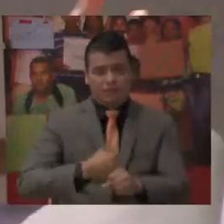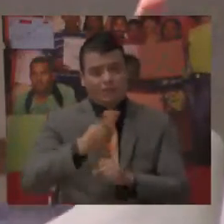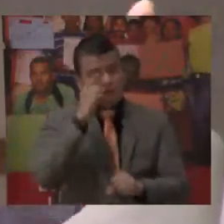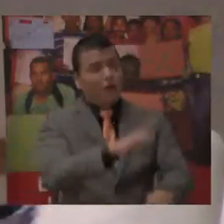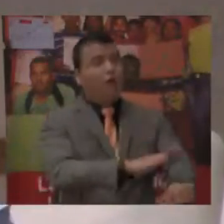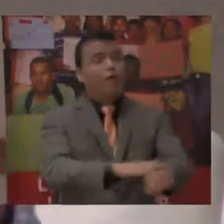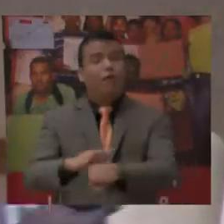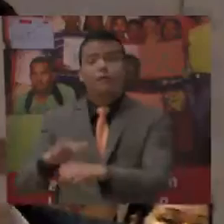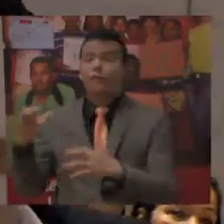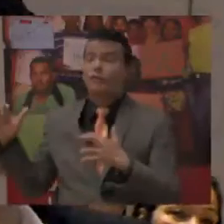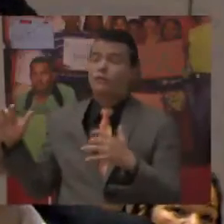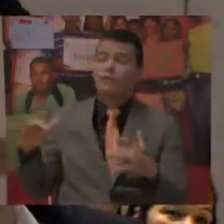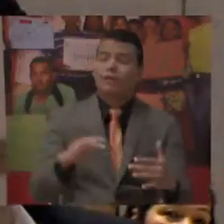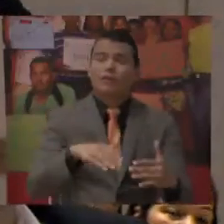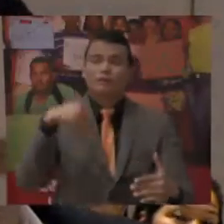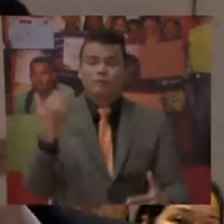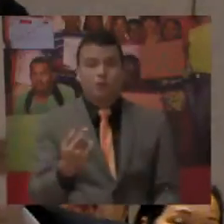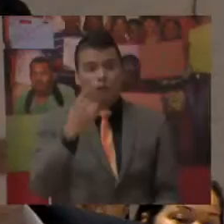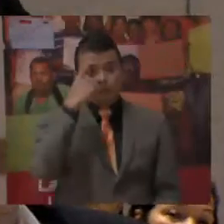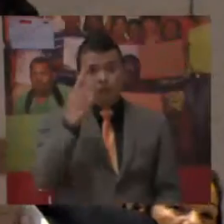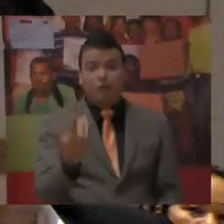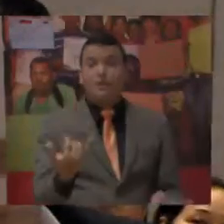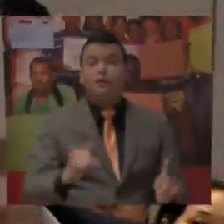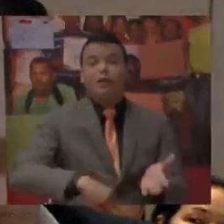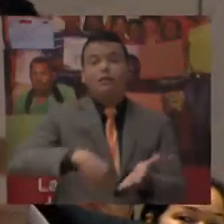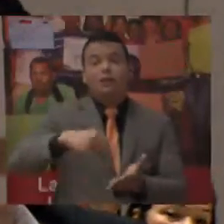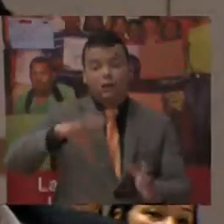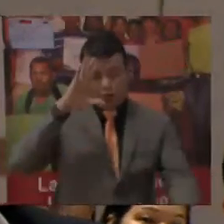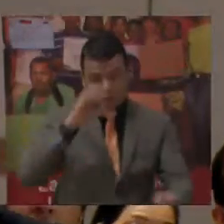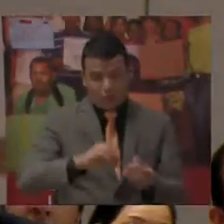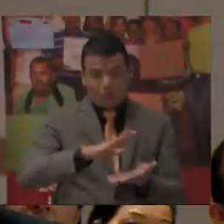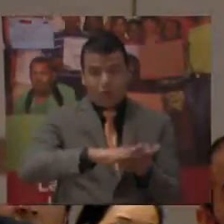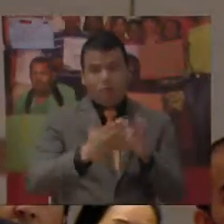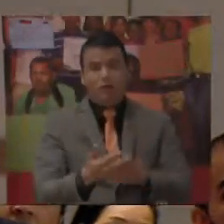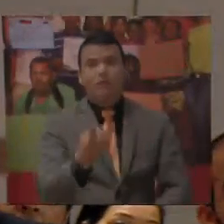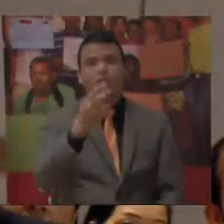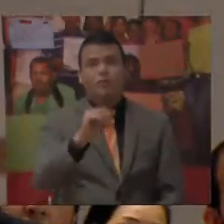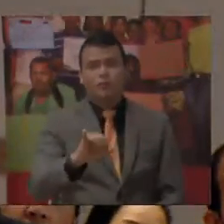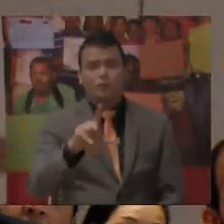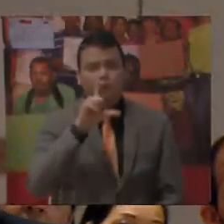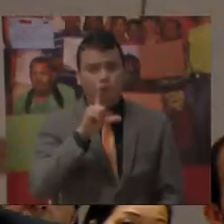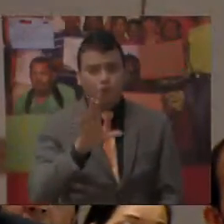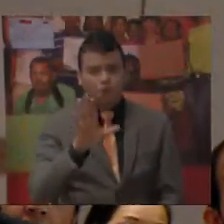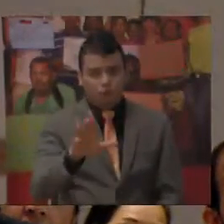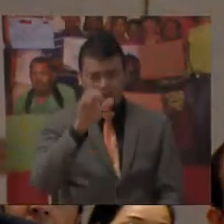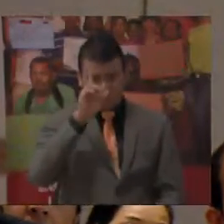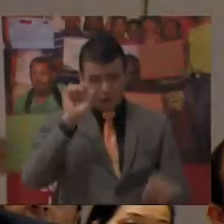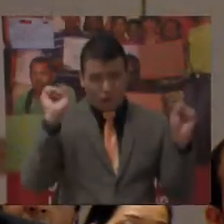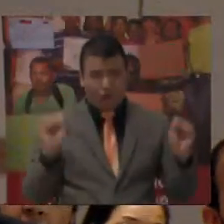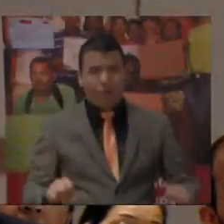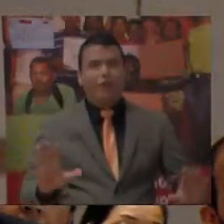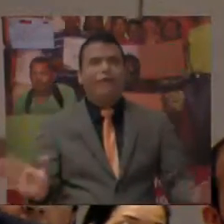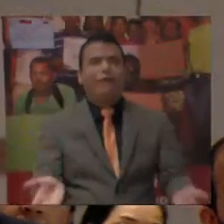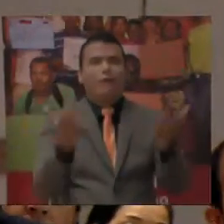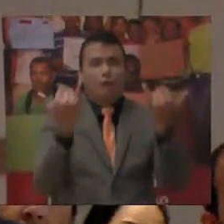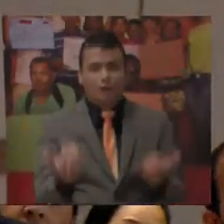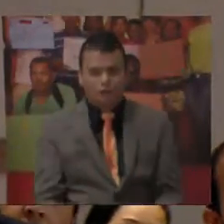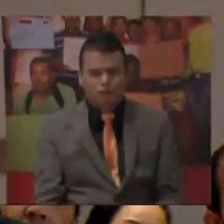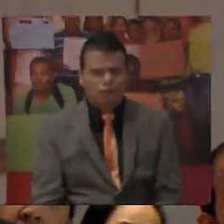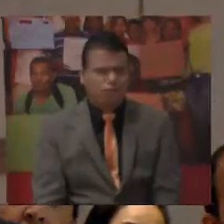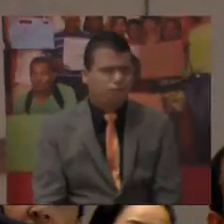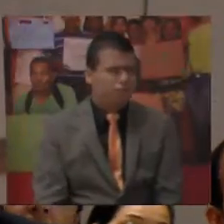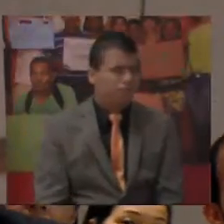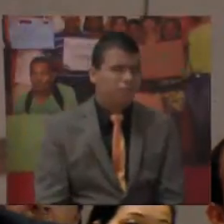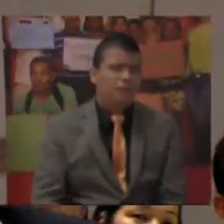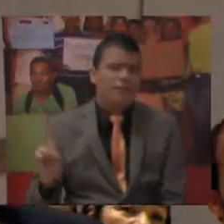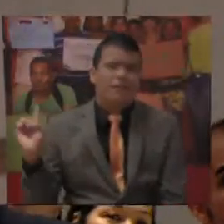uno del posconflicto ahorita como si a partir de la firma del 20 de julio vamos a empezar una nueva vida. La estamos viviendo esto desde